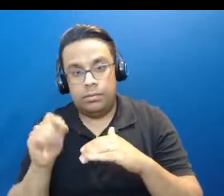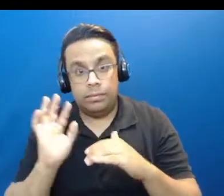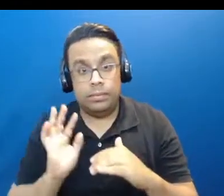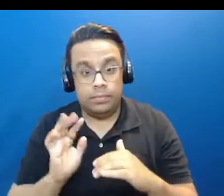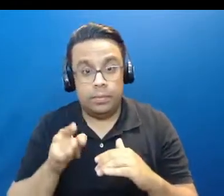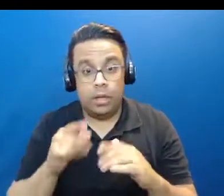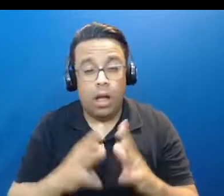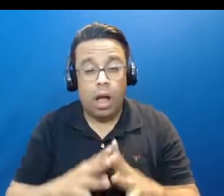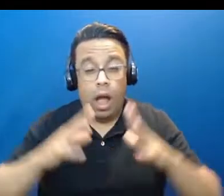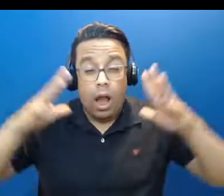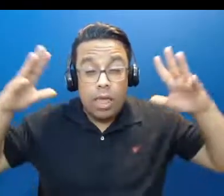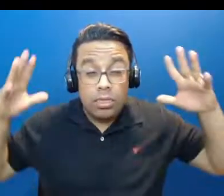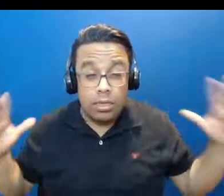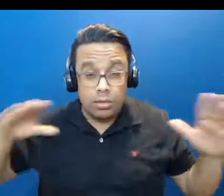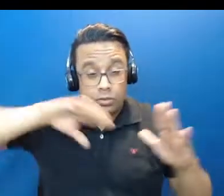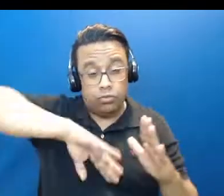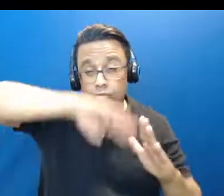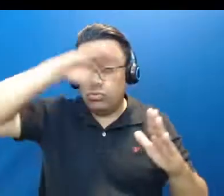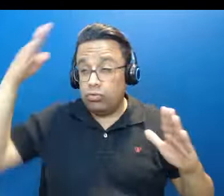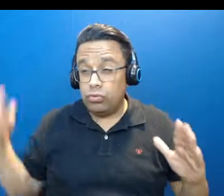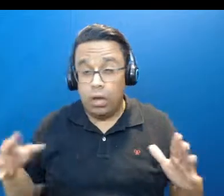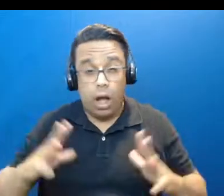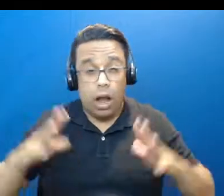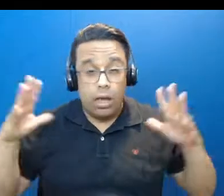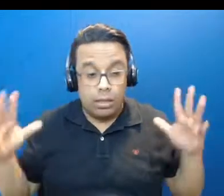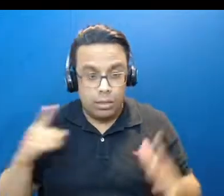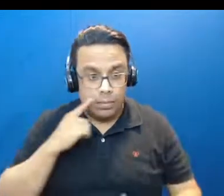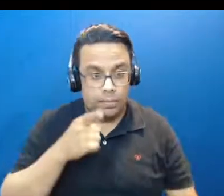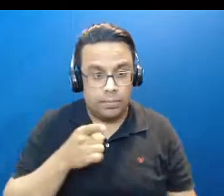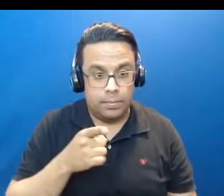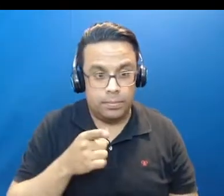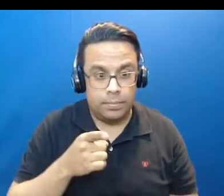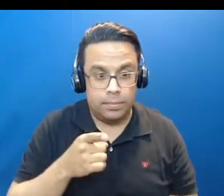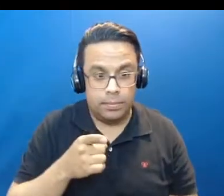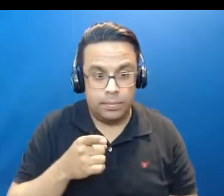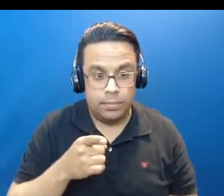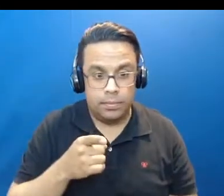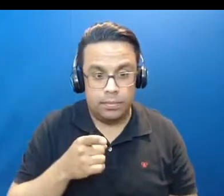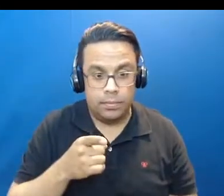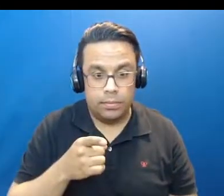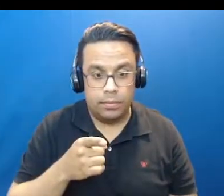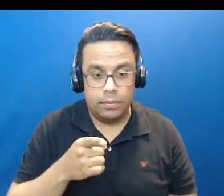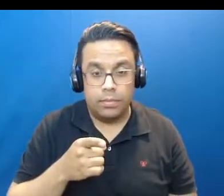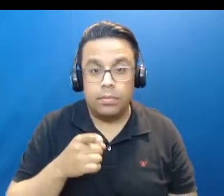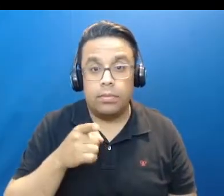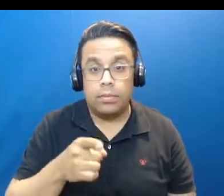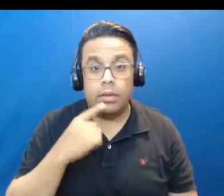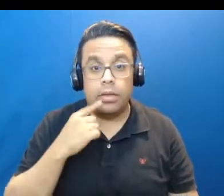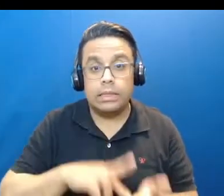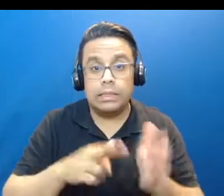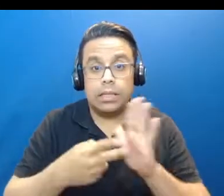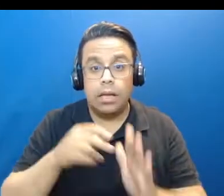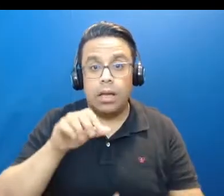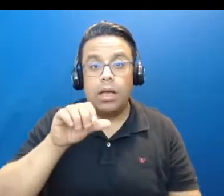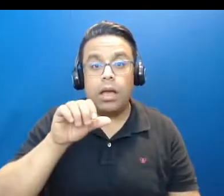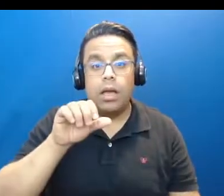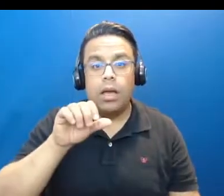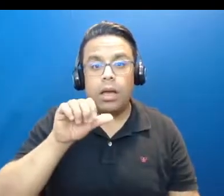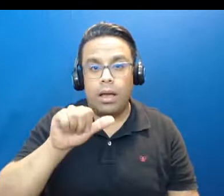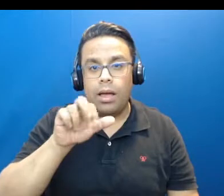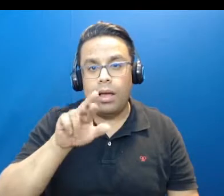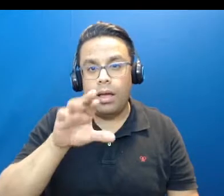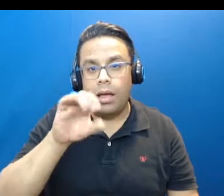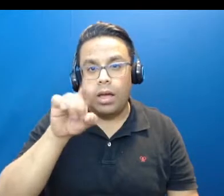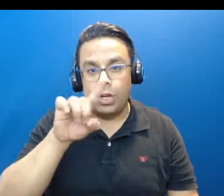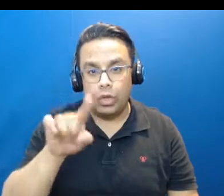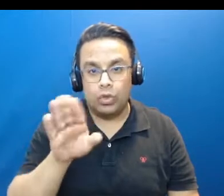arcos muy grandes, entonces puedo utilizar esta herramienta que se llama arcos grandes, y entonces